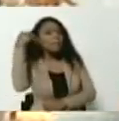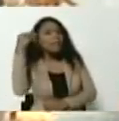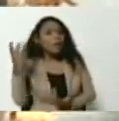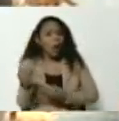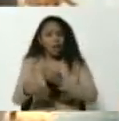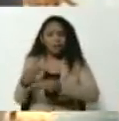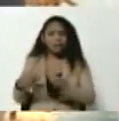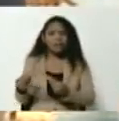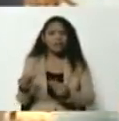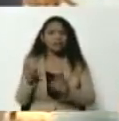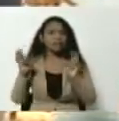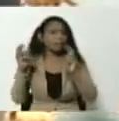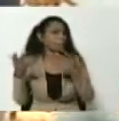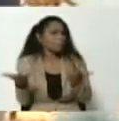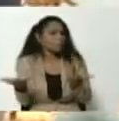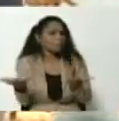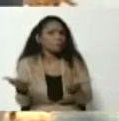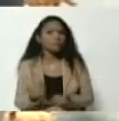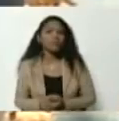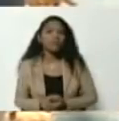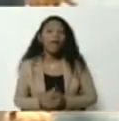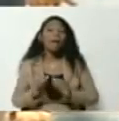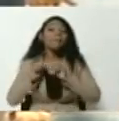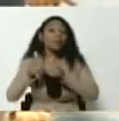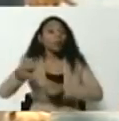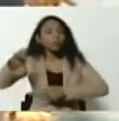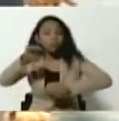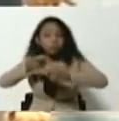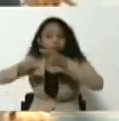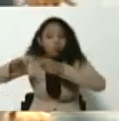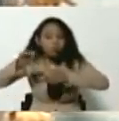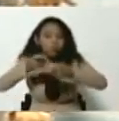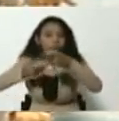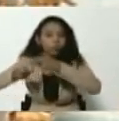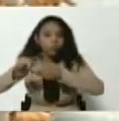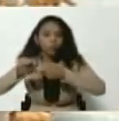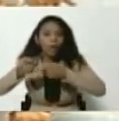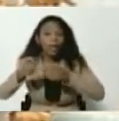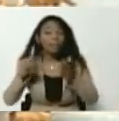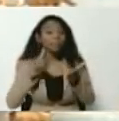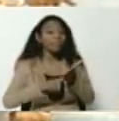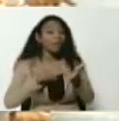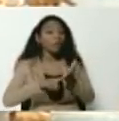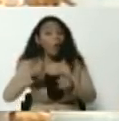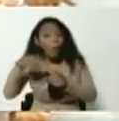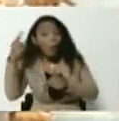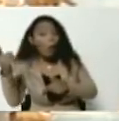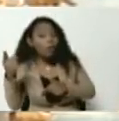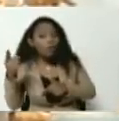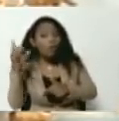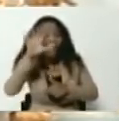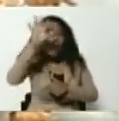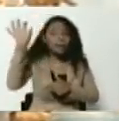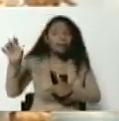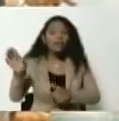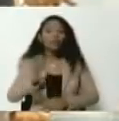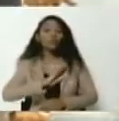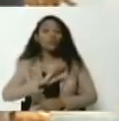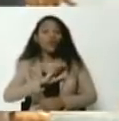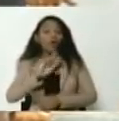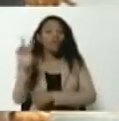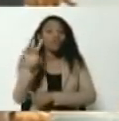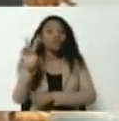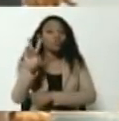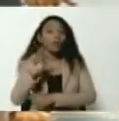qué fue lo que perpetraron? Empezaron a buscar deudas que otros países y otros gobiernos tuvieran con